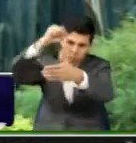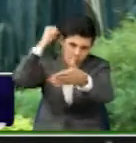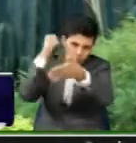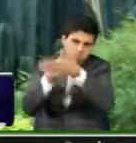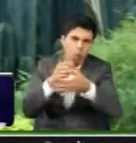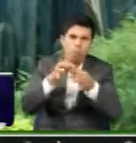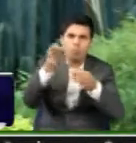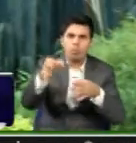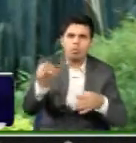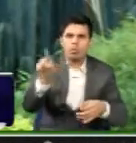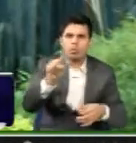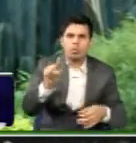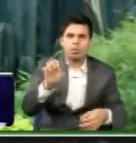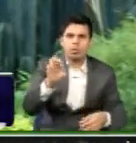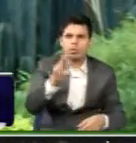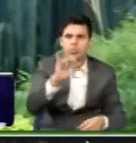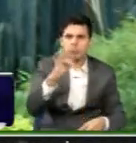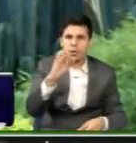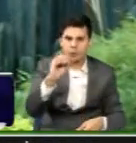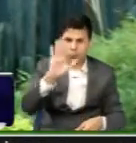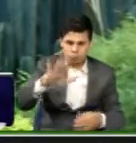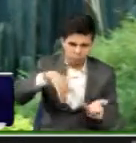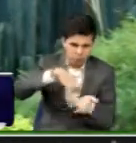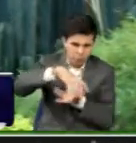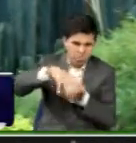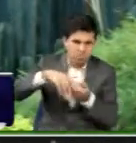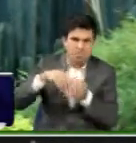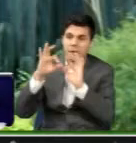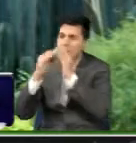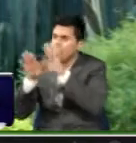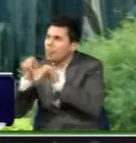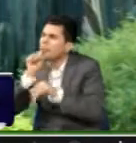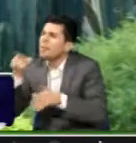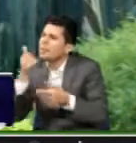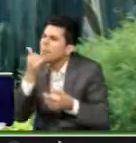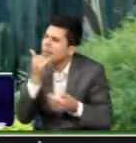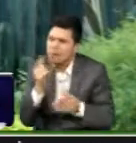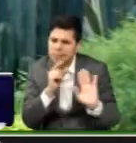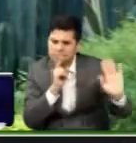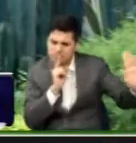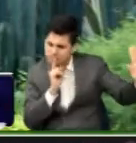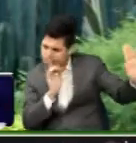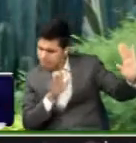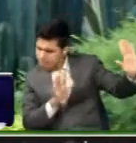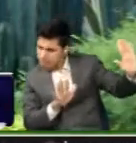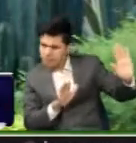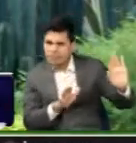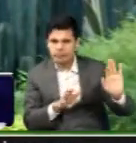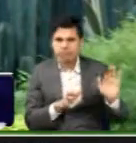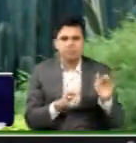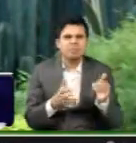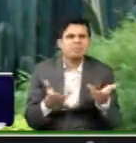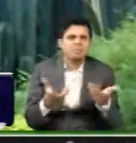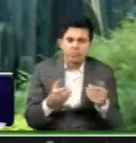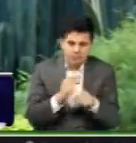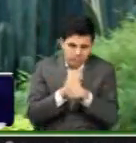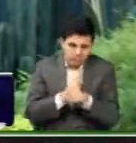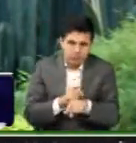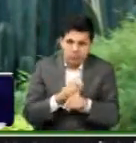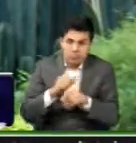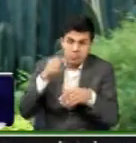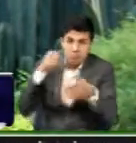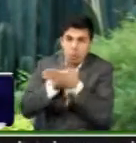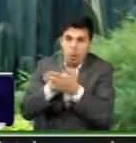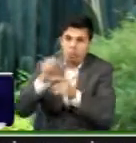municipio del Cerrito Santander. Pues los familiares no quisieron pronunciarse, pero lo que sí conocemos es que fue oportunamente traído aquí a la